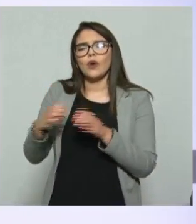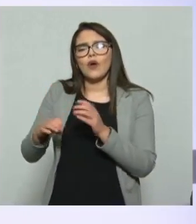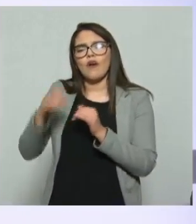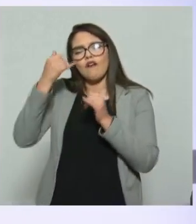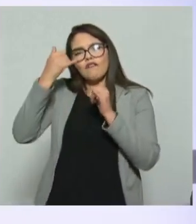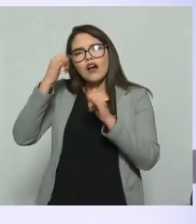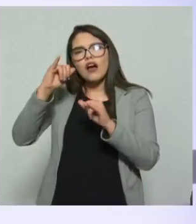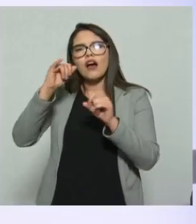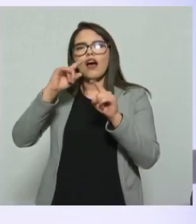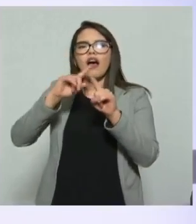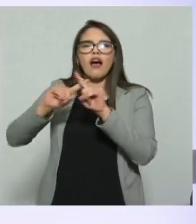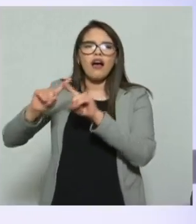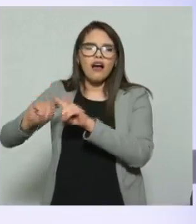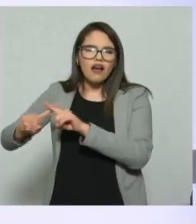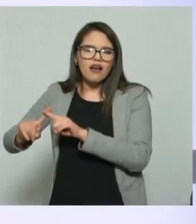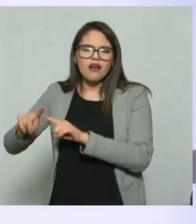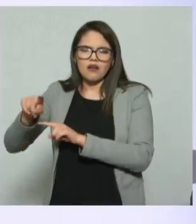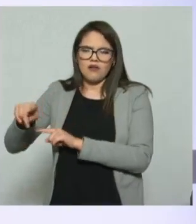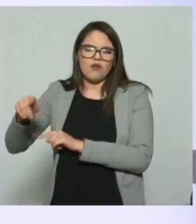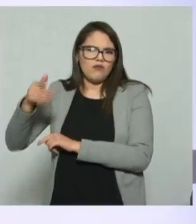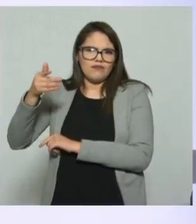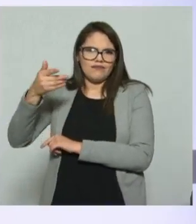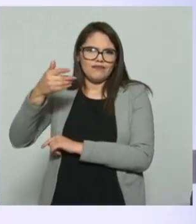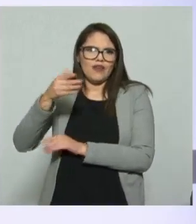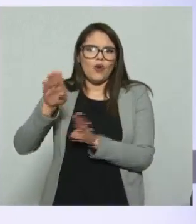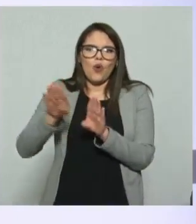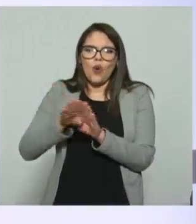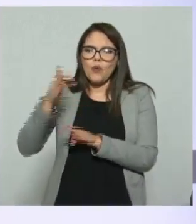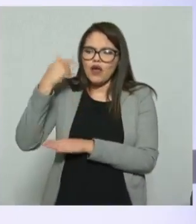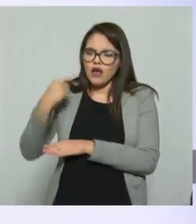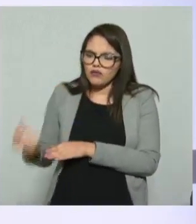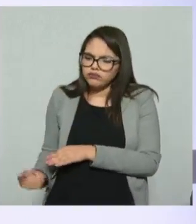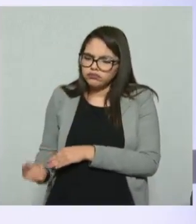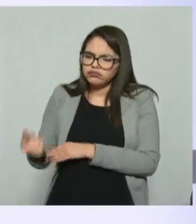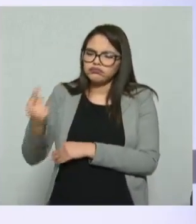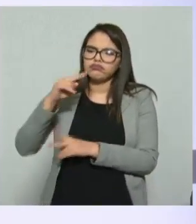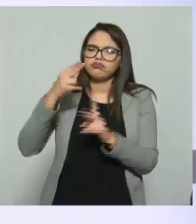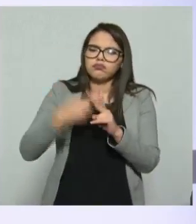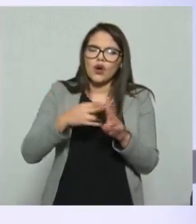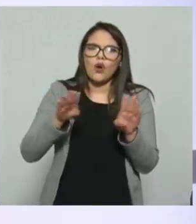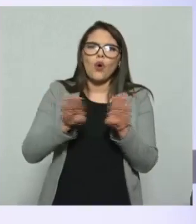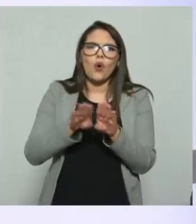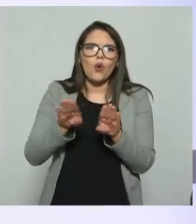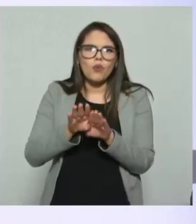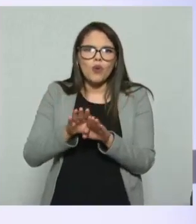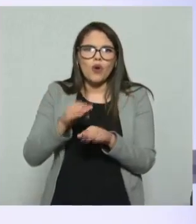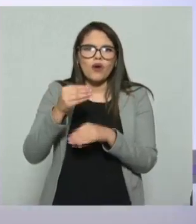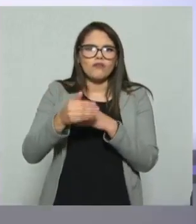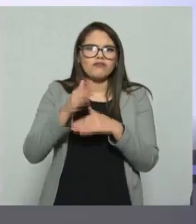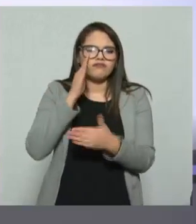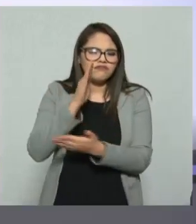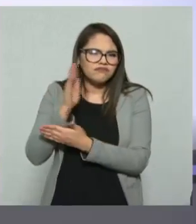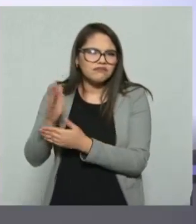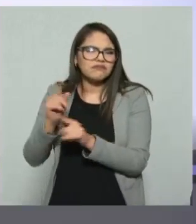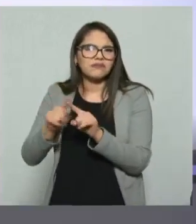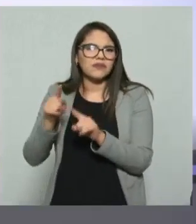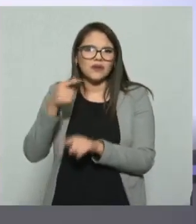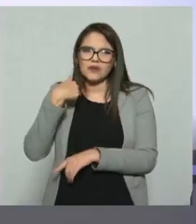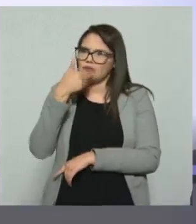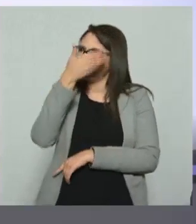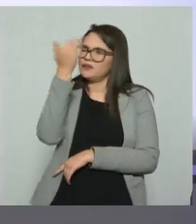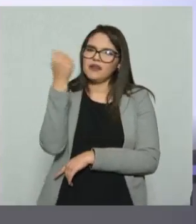en qué condiciones se creció el animal, se mató, se empaquetó y todo esto. Al final es